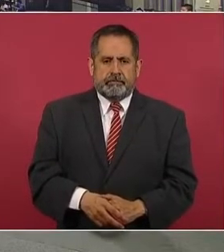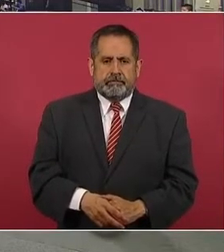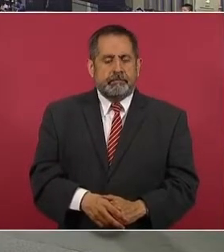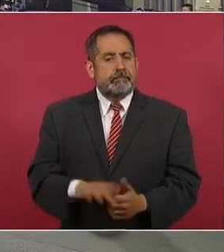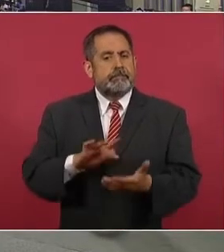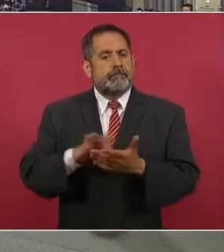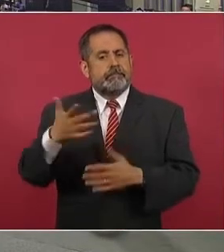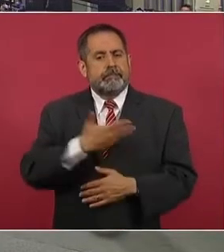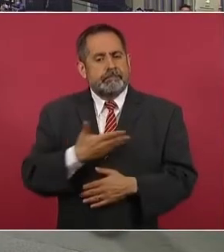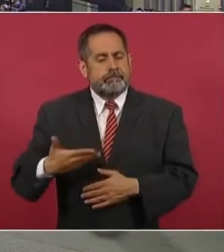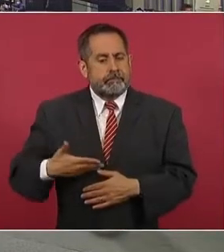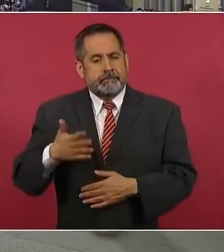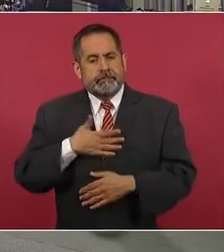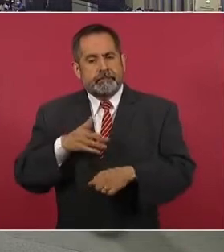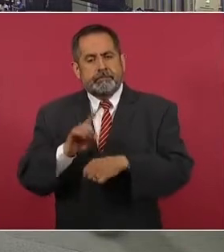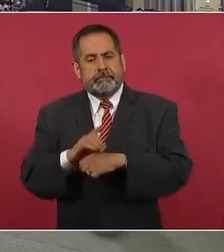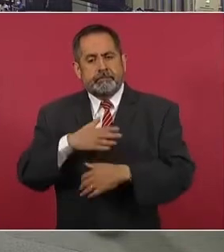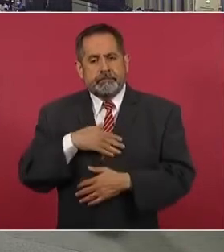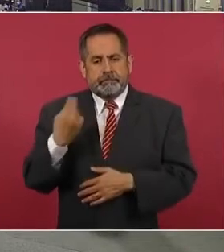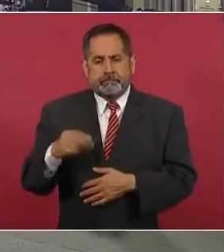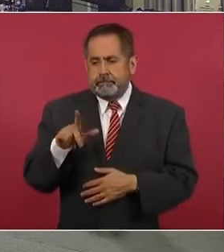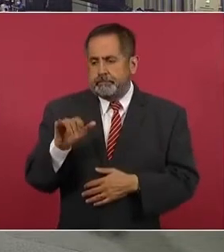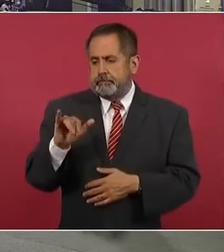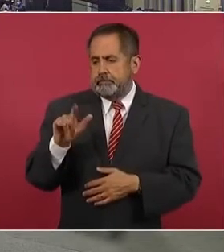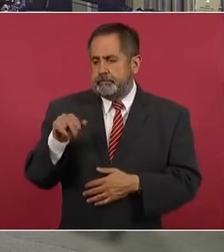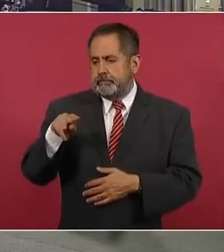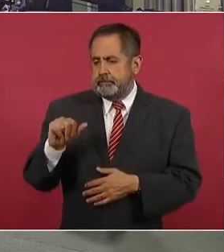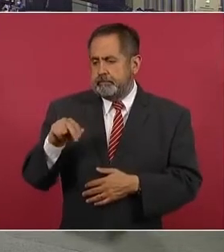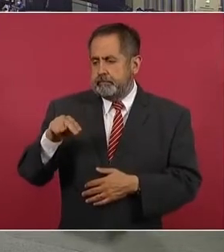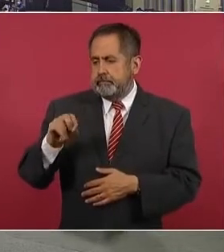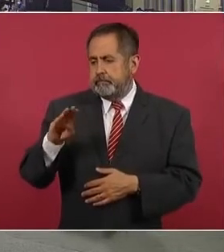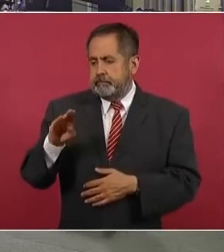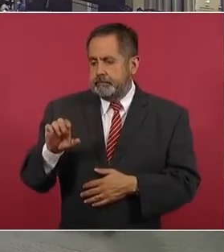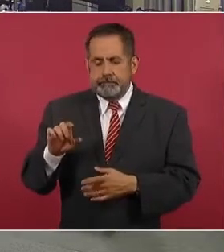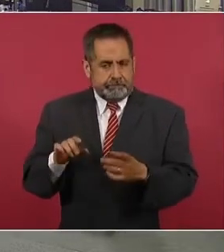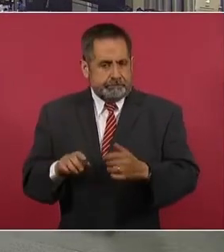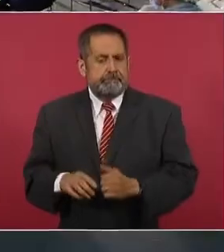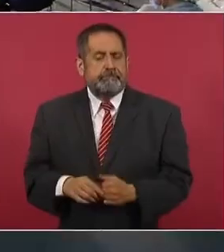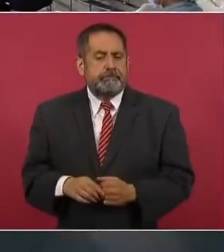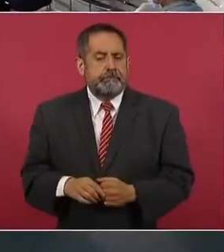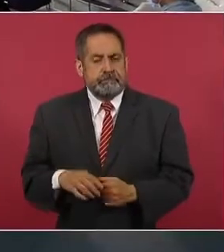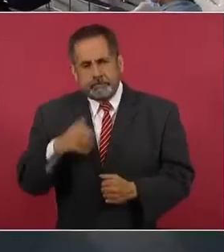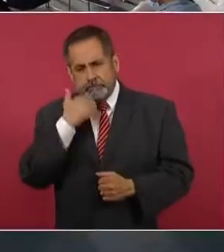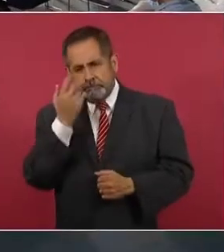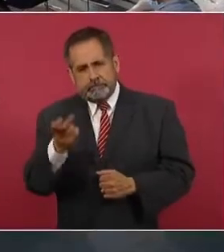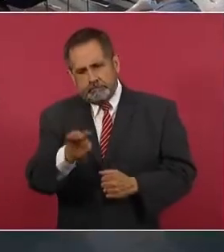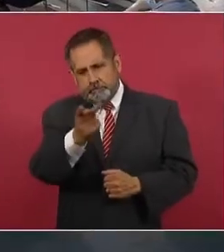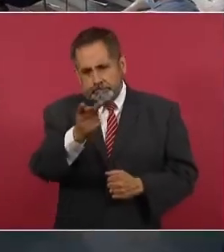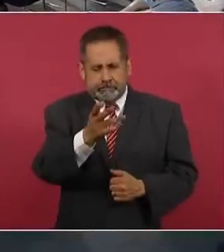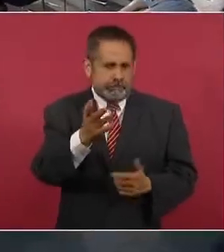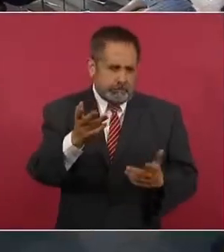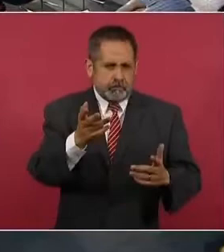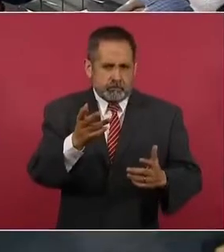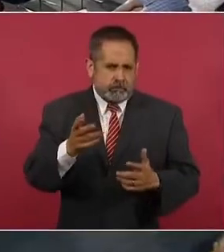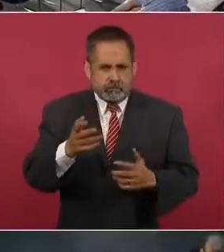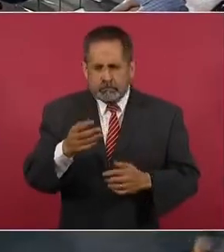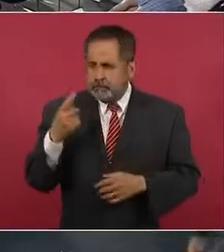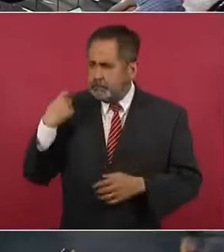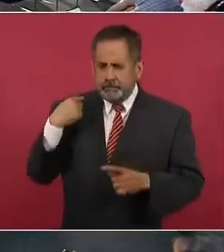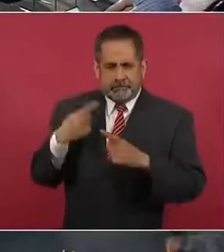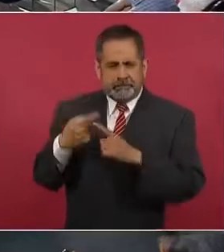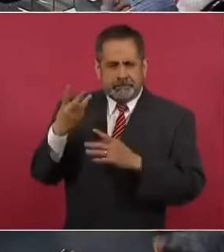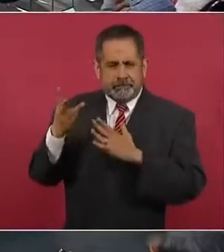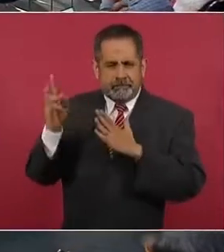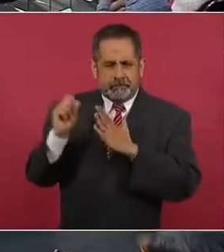Gracias, señor presidente. Buenos días, Liliana Noble de Pulso Saludable. Quisiera preguntarle, señor presidente, con estos 3 meses